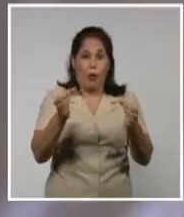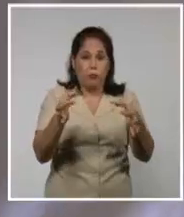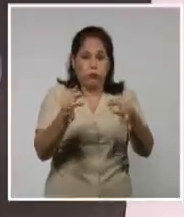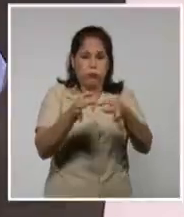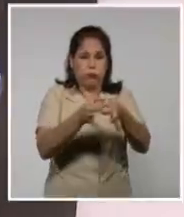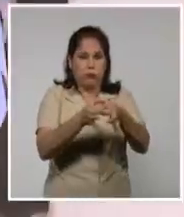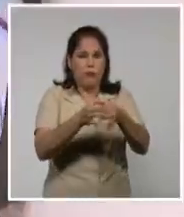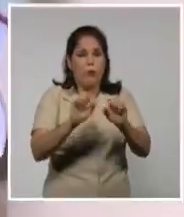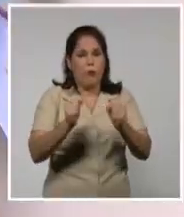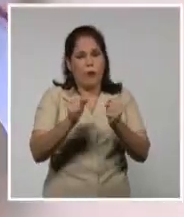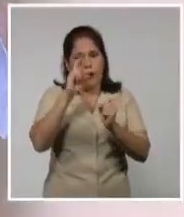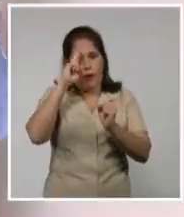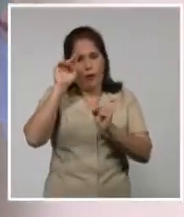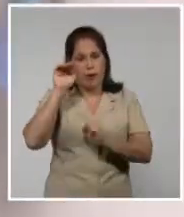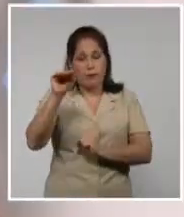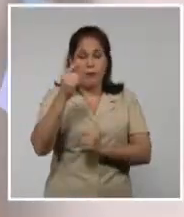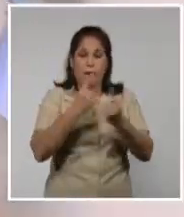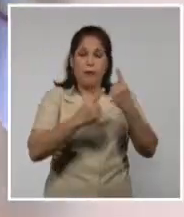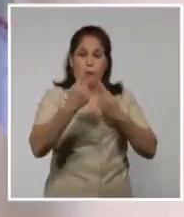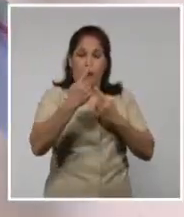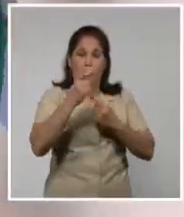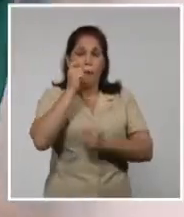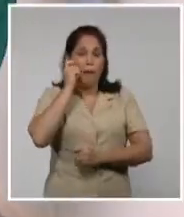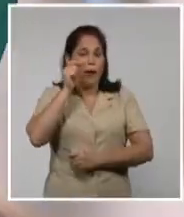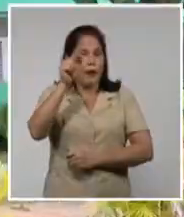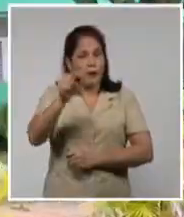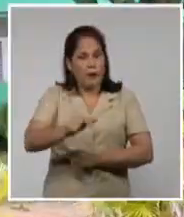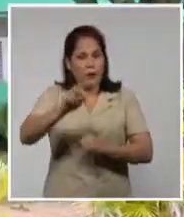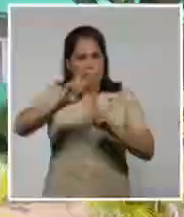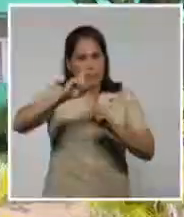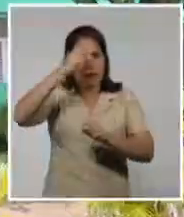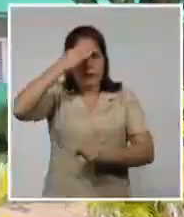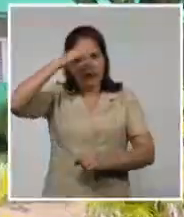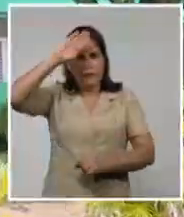ingresados desear tenis a alexander socios de louis a sistema informativo d